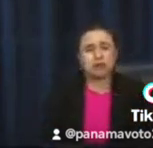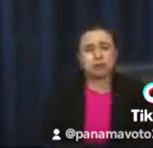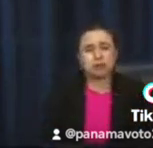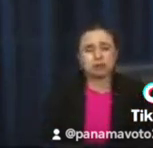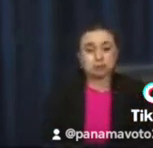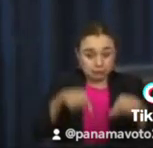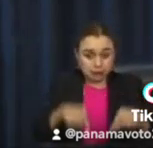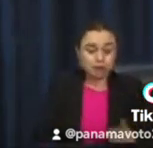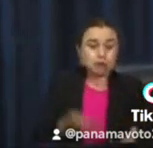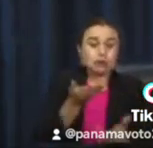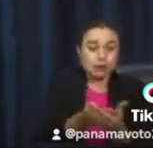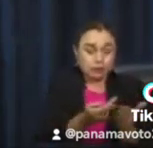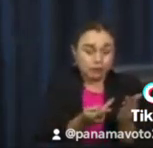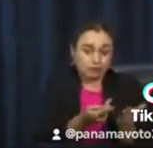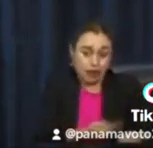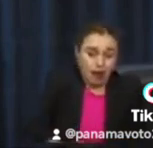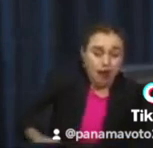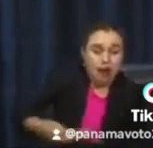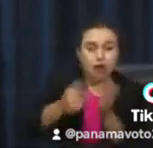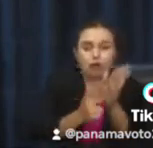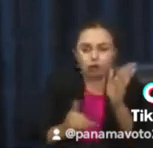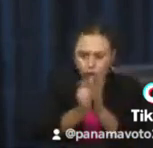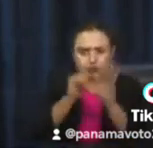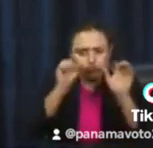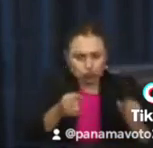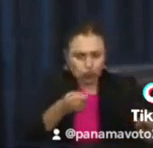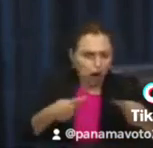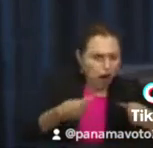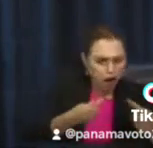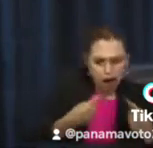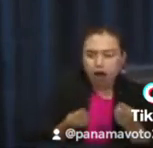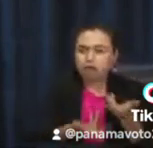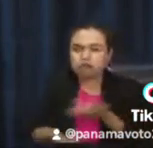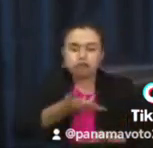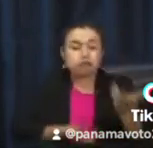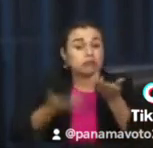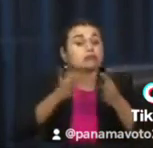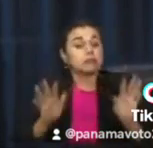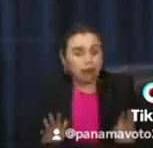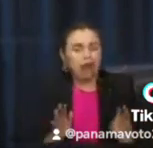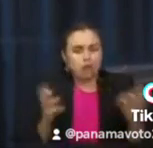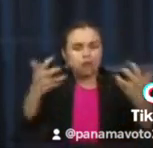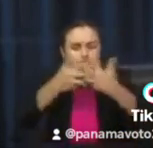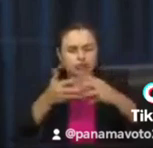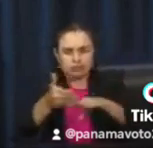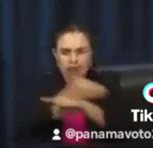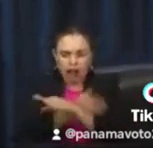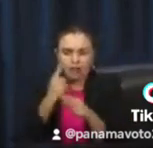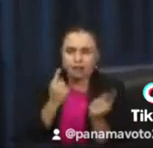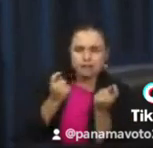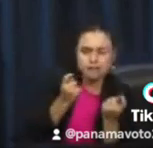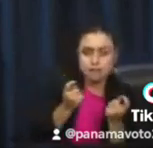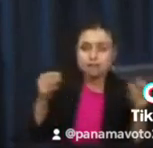para que sea debatido respectivamente y fortalecido con los ajustes estructurales que hoy requiere